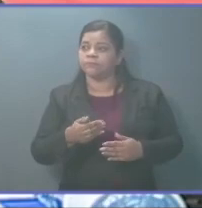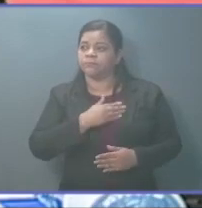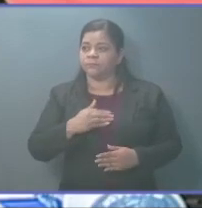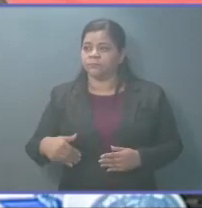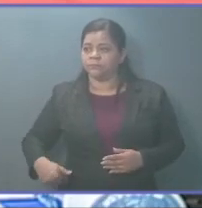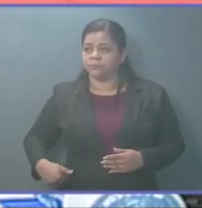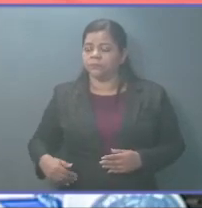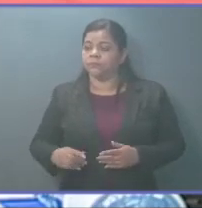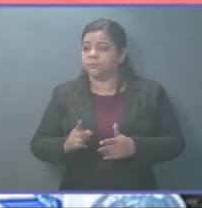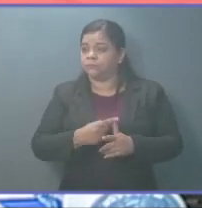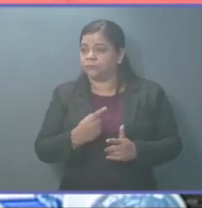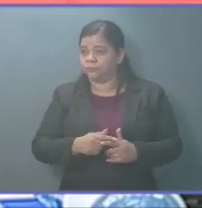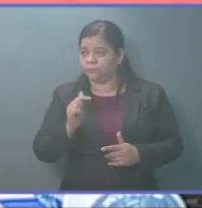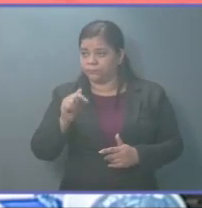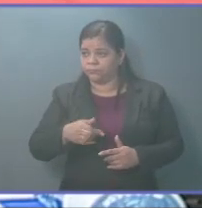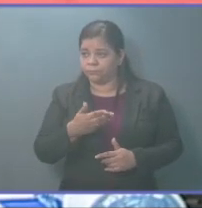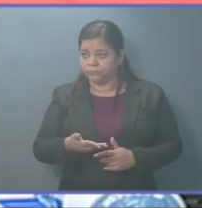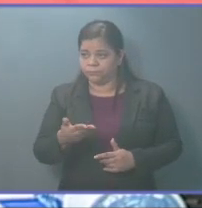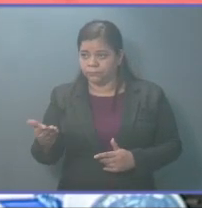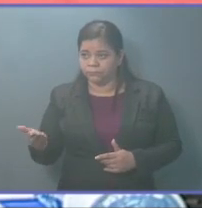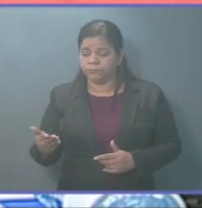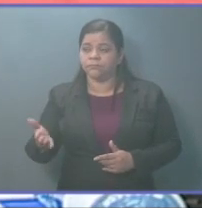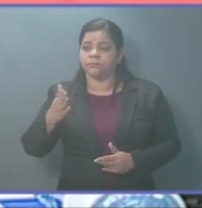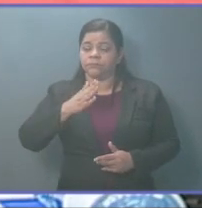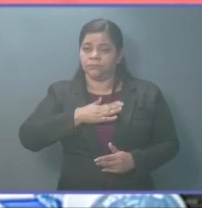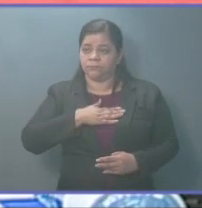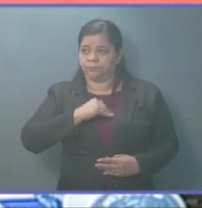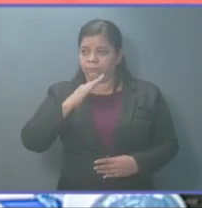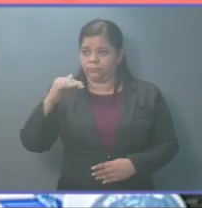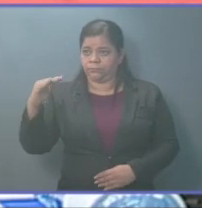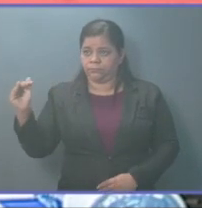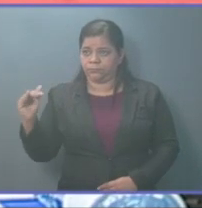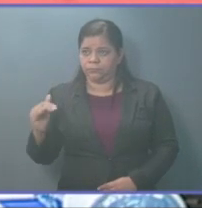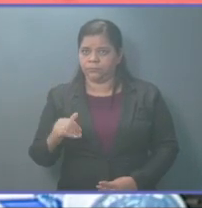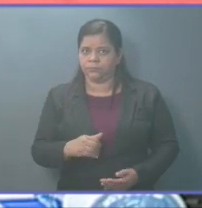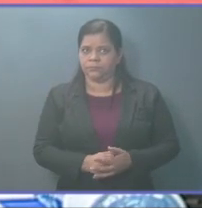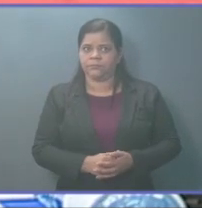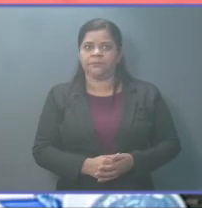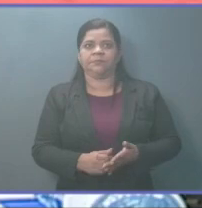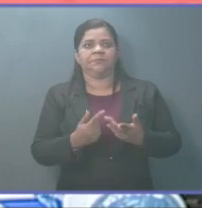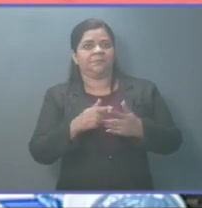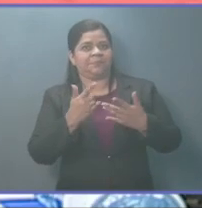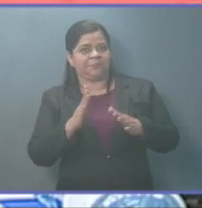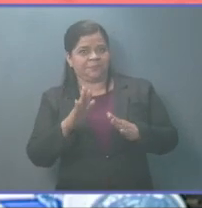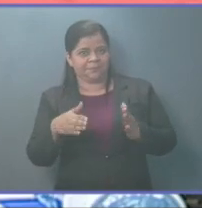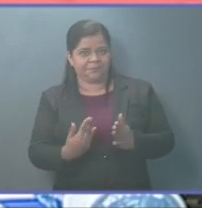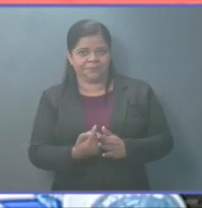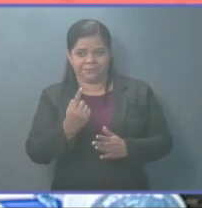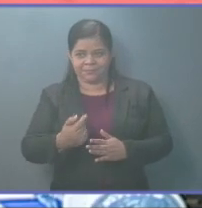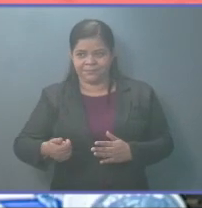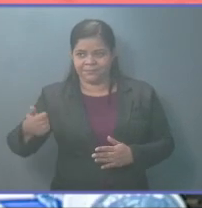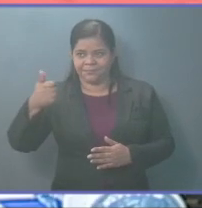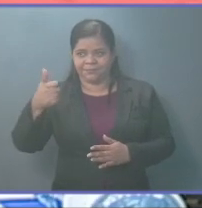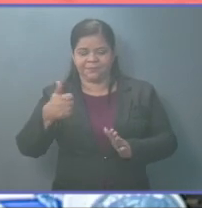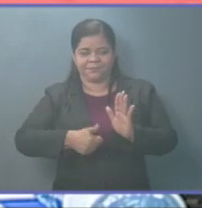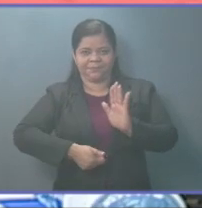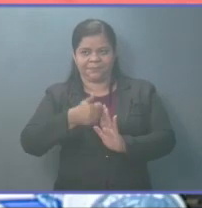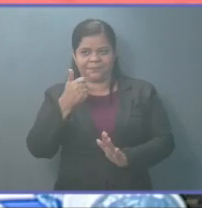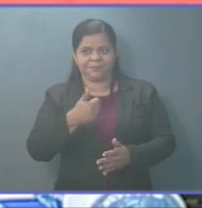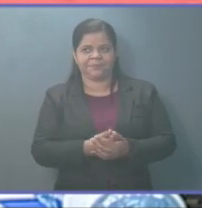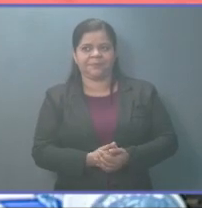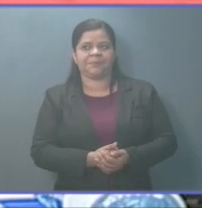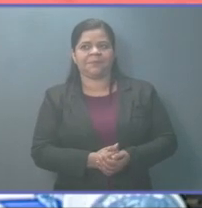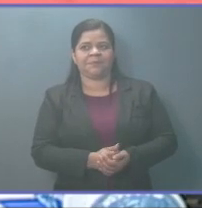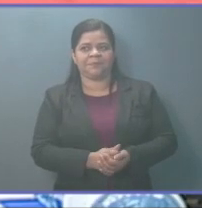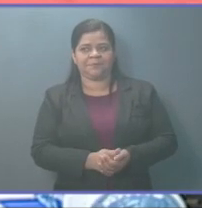Así las cosas, cuando a este país nos han visitado funcionarios, por ejemplo, la visita que hemos